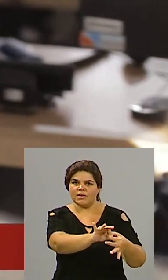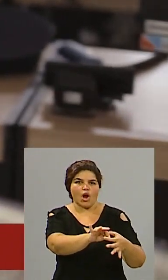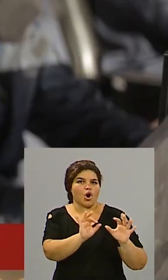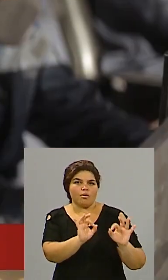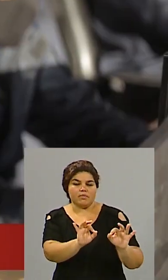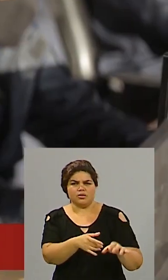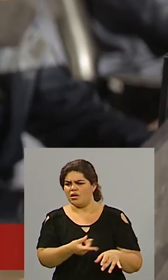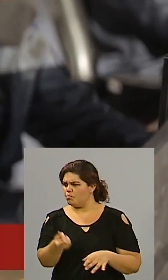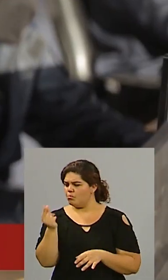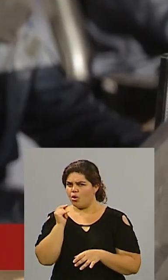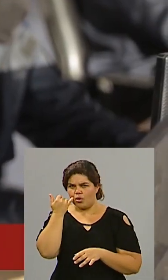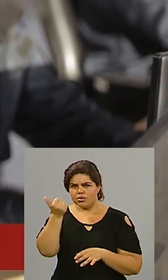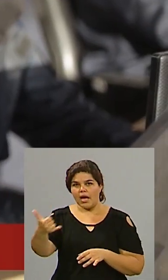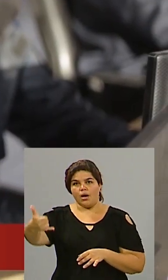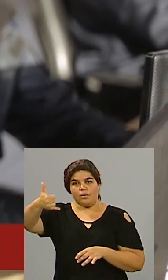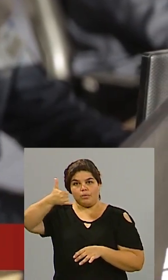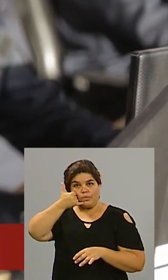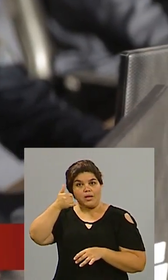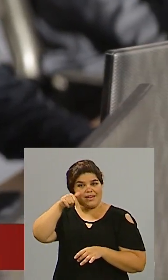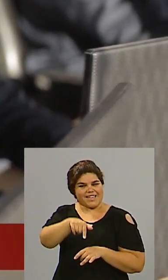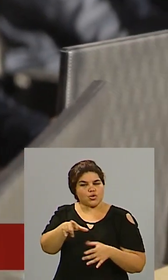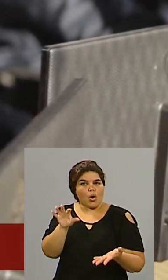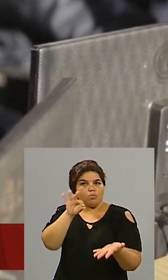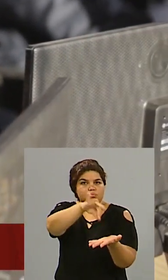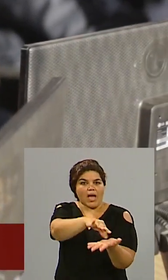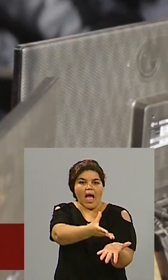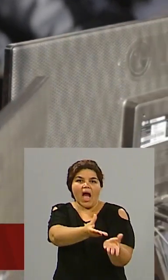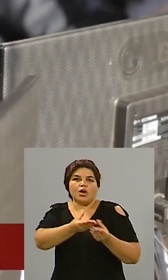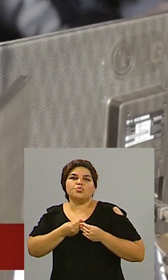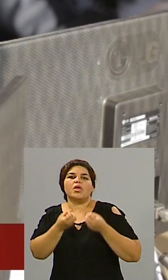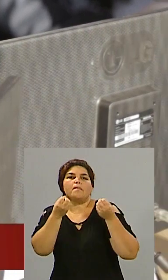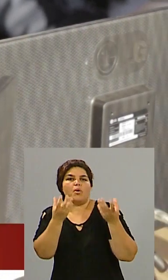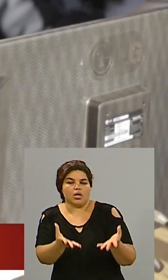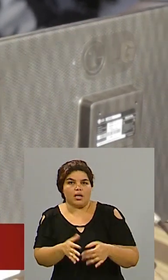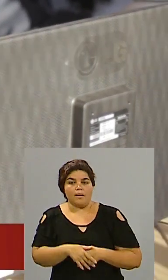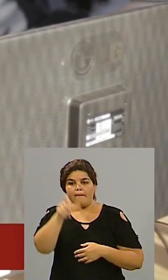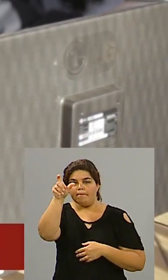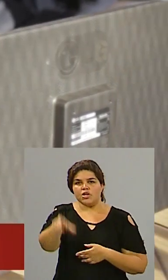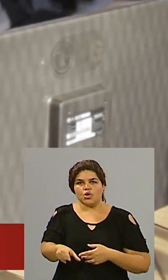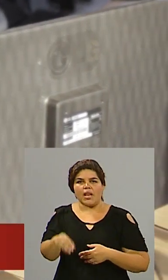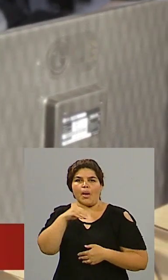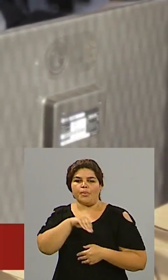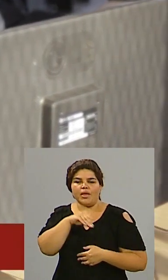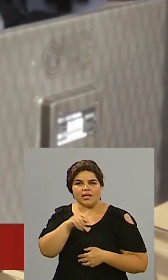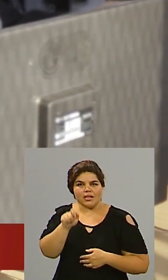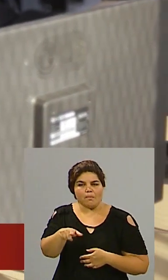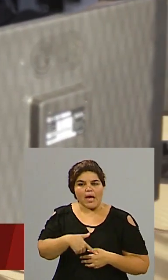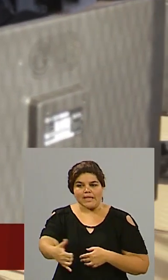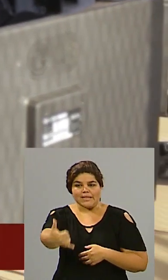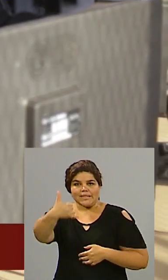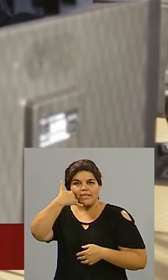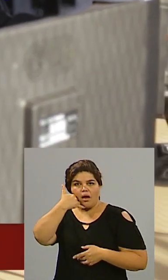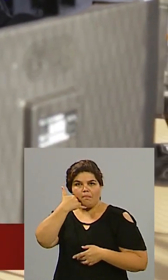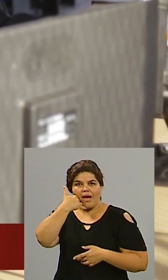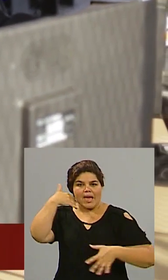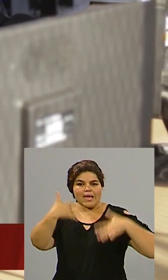unos días que esta herramienta permitió determinar desde dónde estaba llamando la víctima, se hizo una asistencia temprana, se evitó